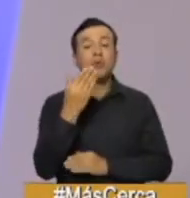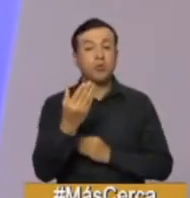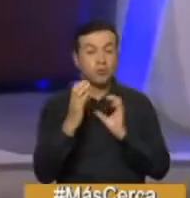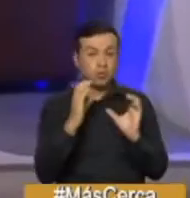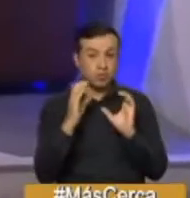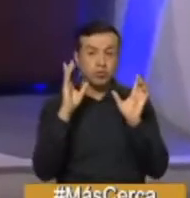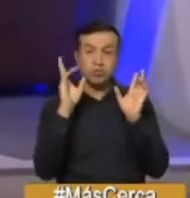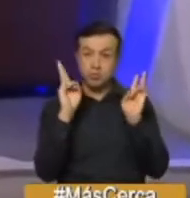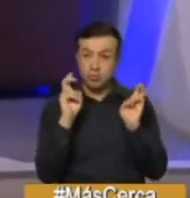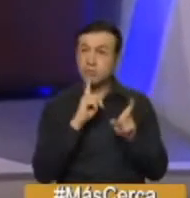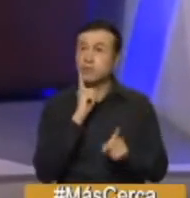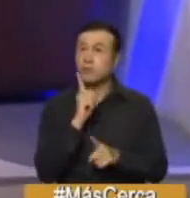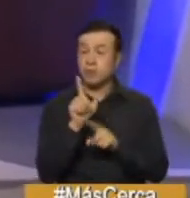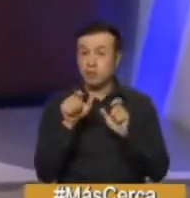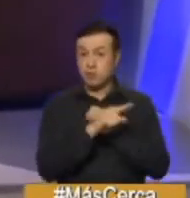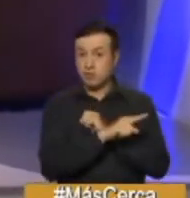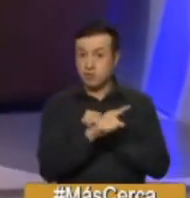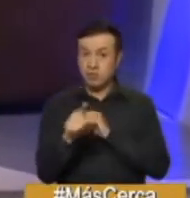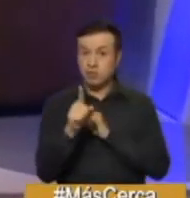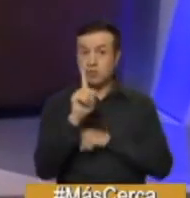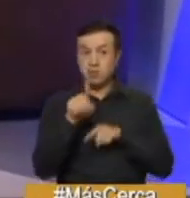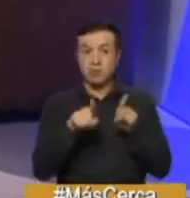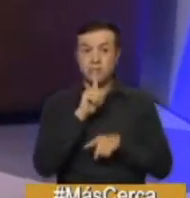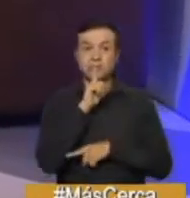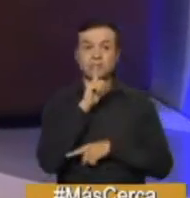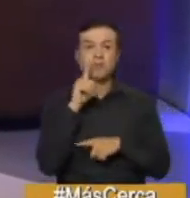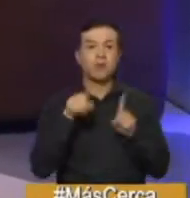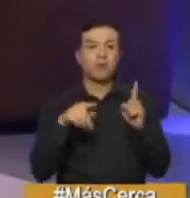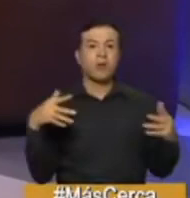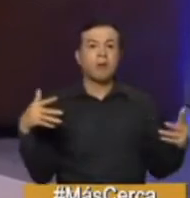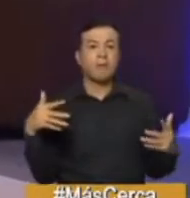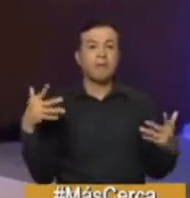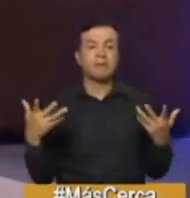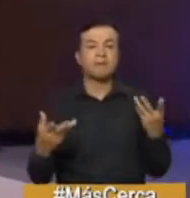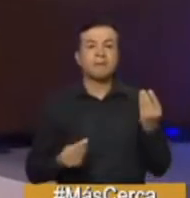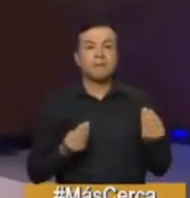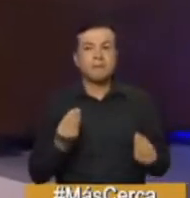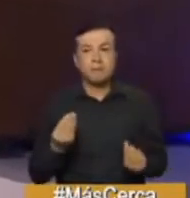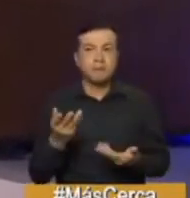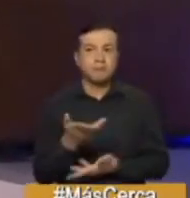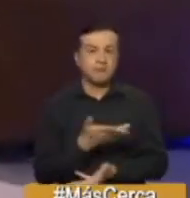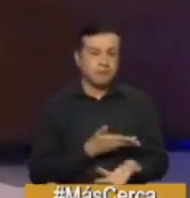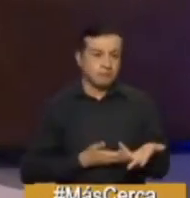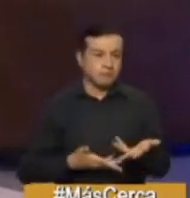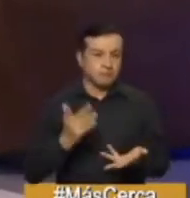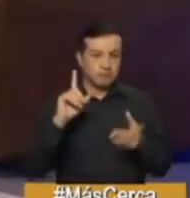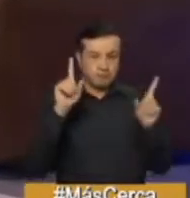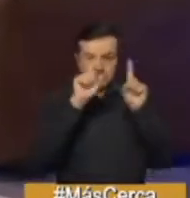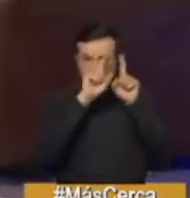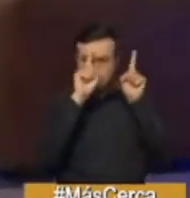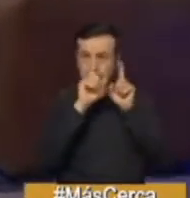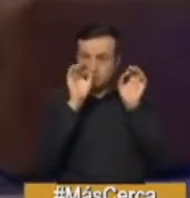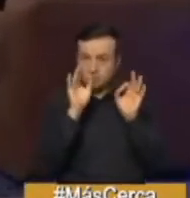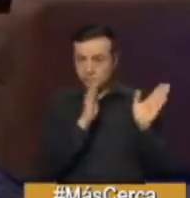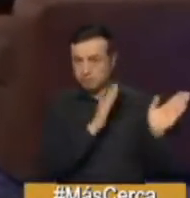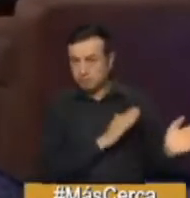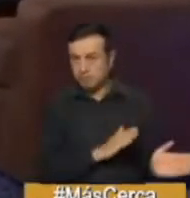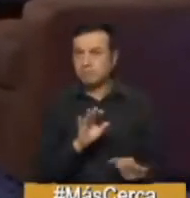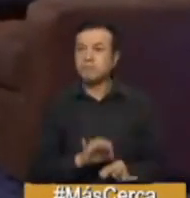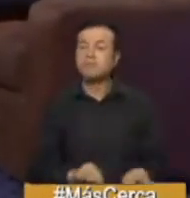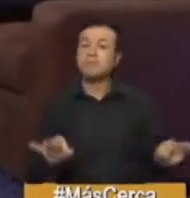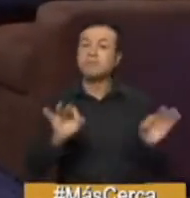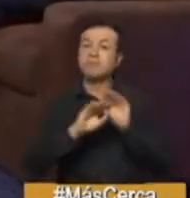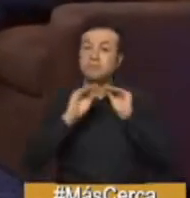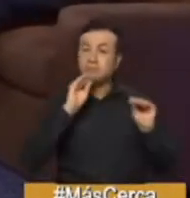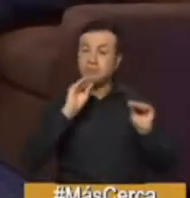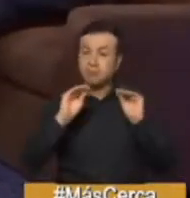de eso porque muchas veces las personas se quedan callados por miedo a tener represalias las retaliaciones por parte de los empresarios bueno es importante que sepan que